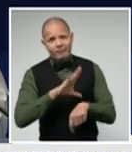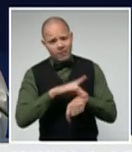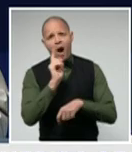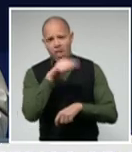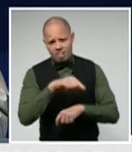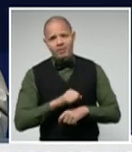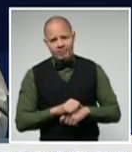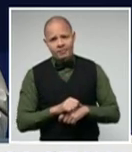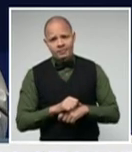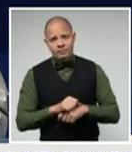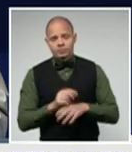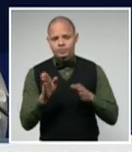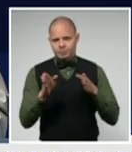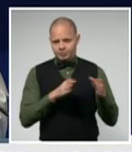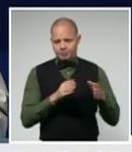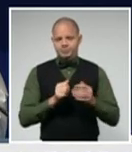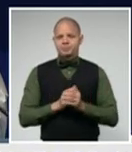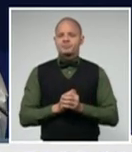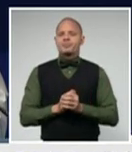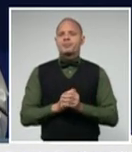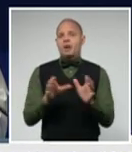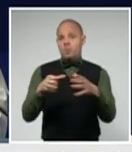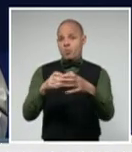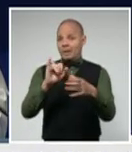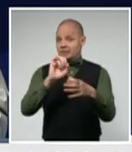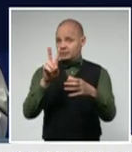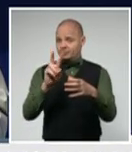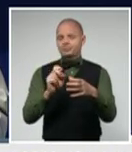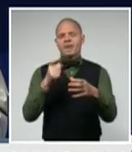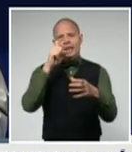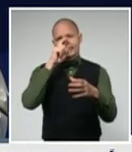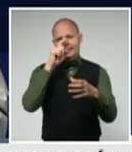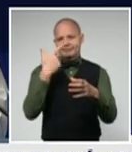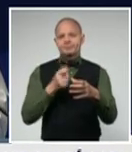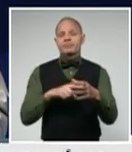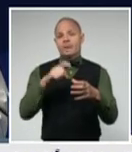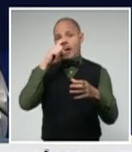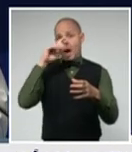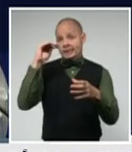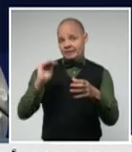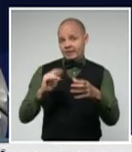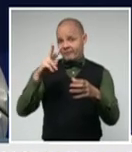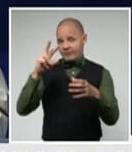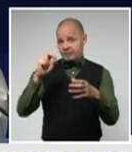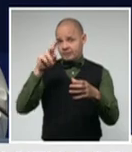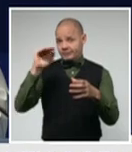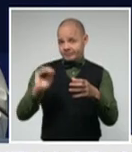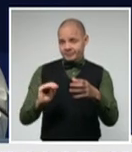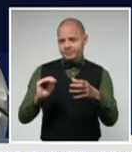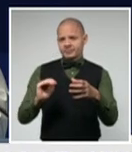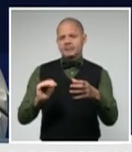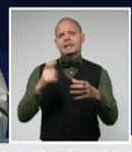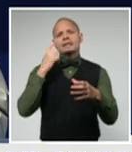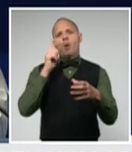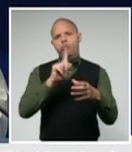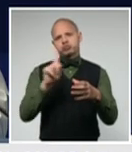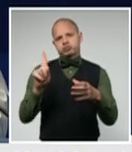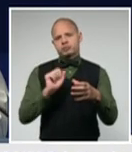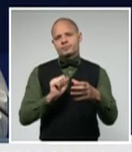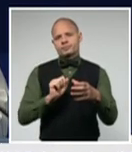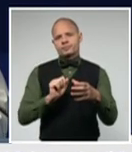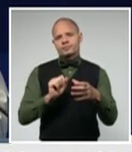Por grupos de edades, menores de 20 años, 11, de estos 11, 10 en edades pediátricas, o sea,